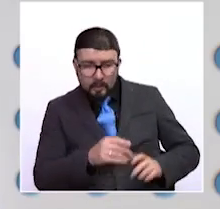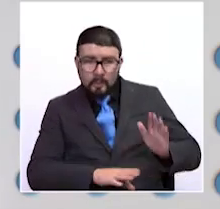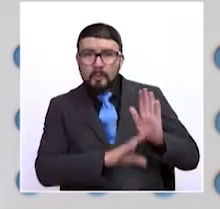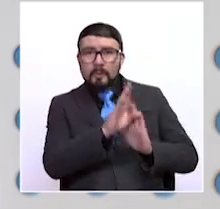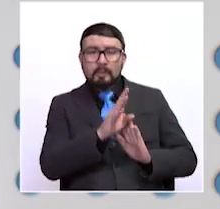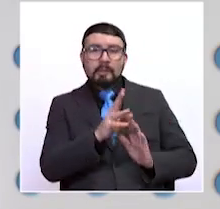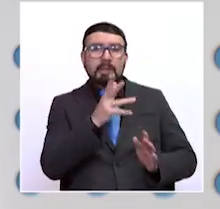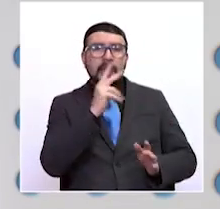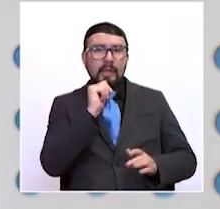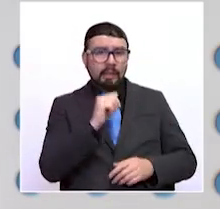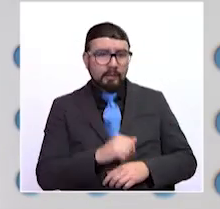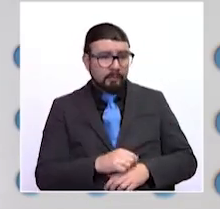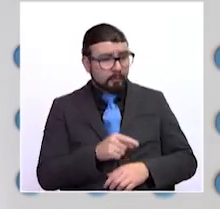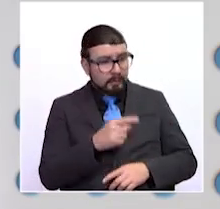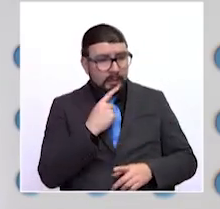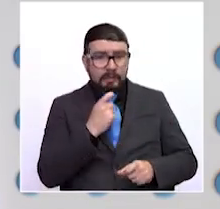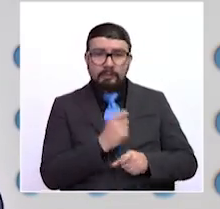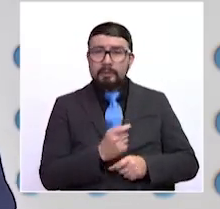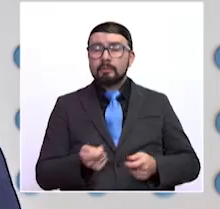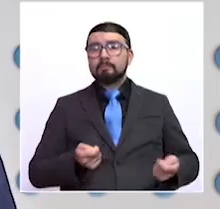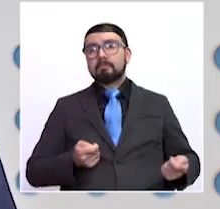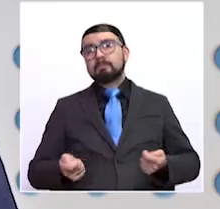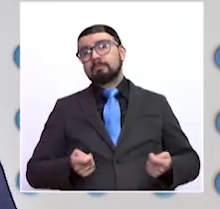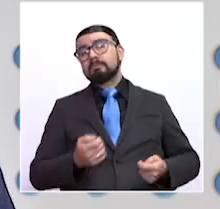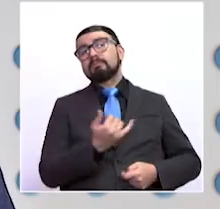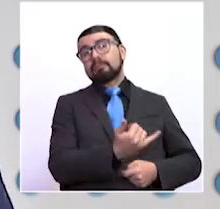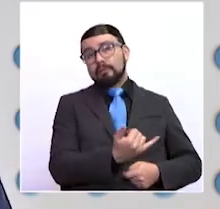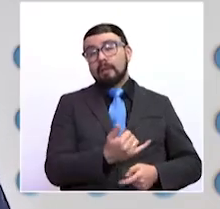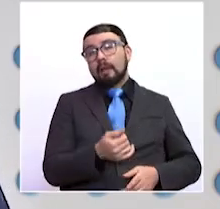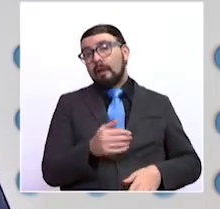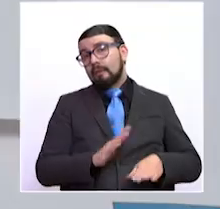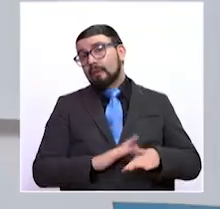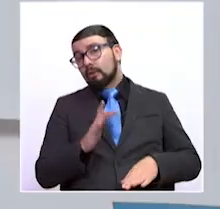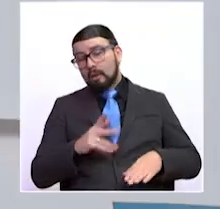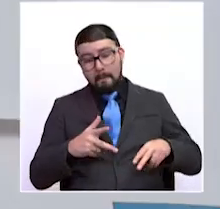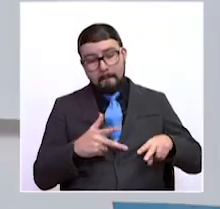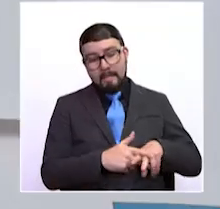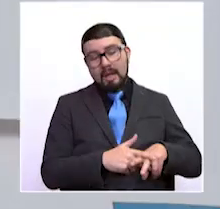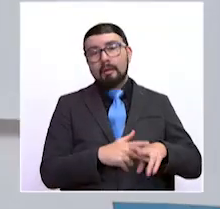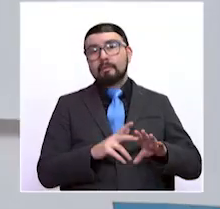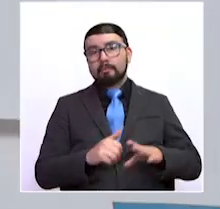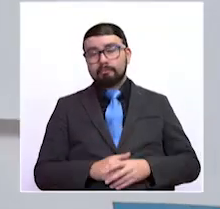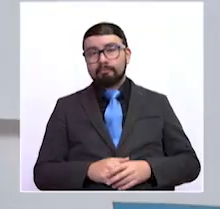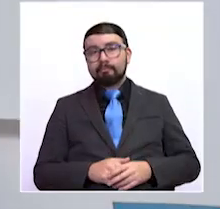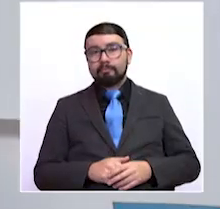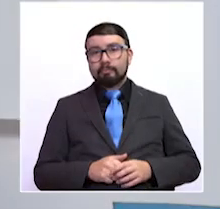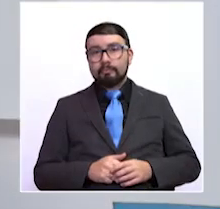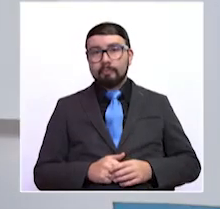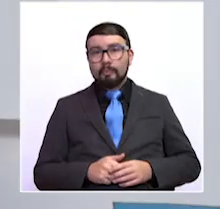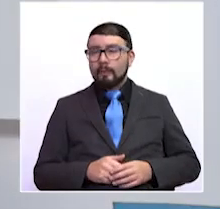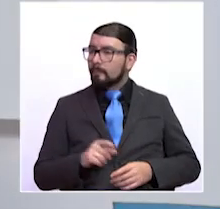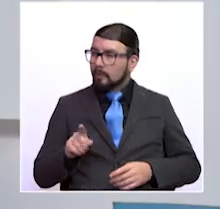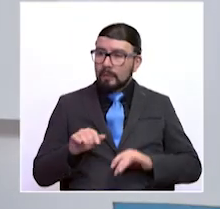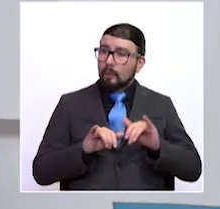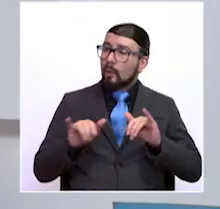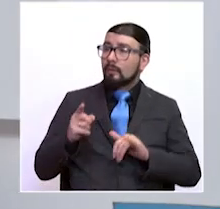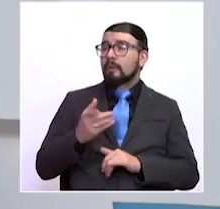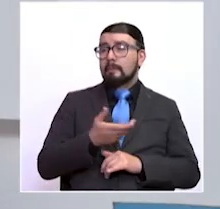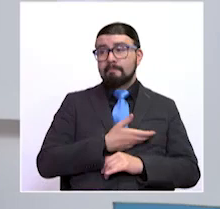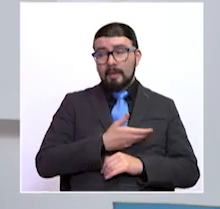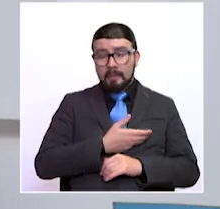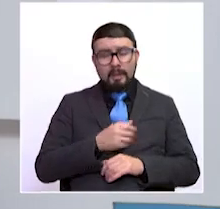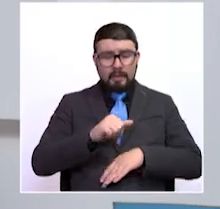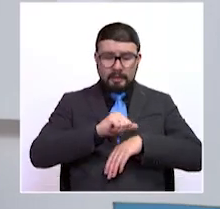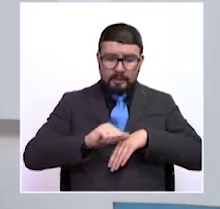forma total o muchas veces parcial, y tenemos que hacer amputaciones. Habla como una mamá cirujana plástica con